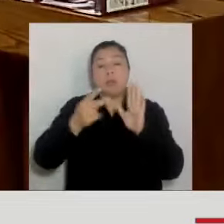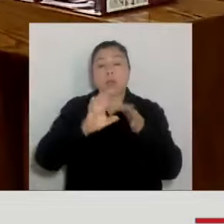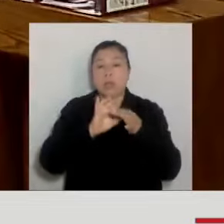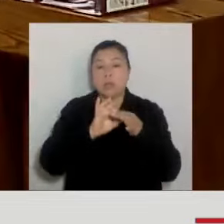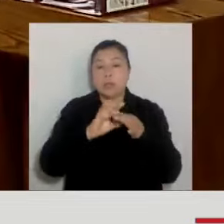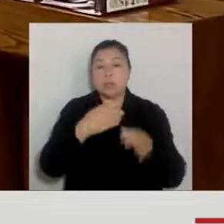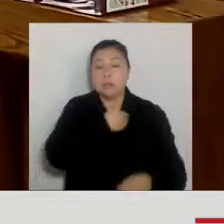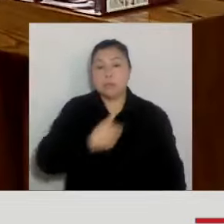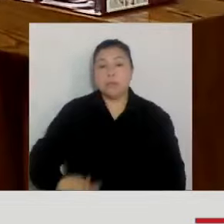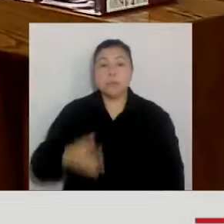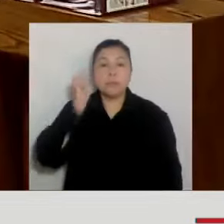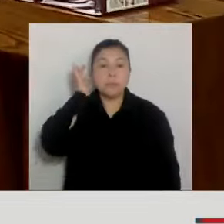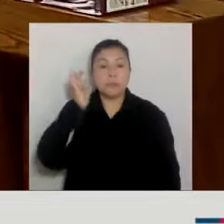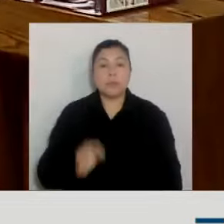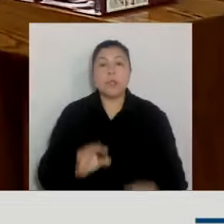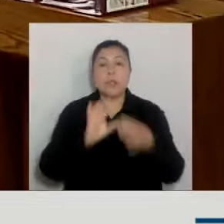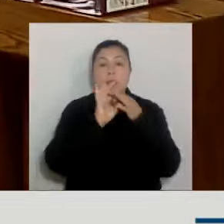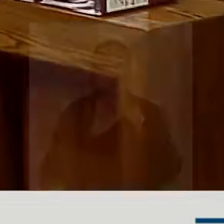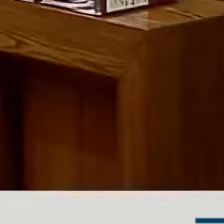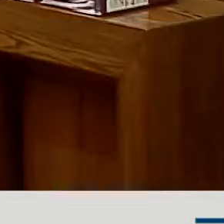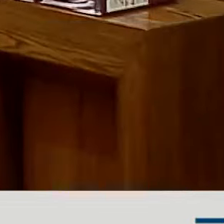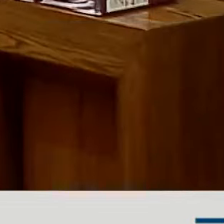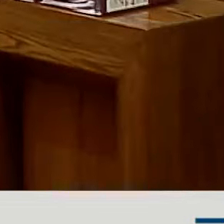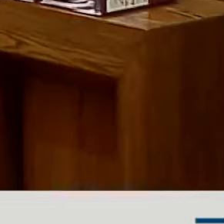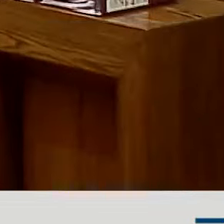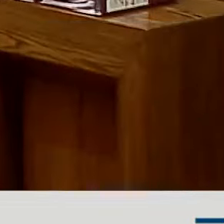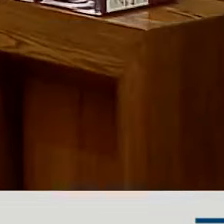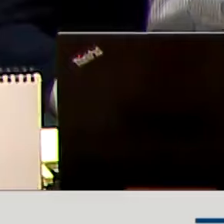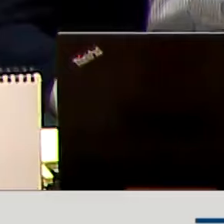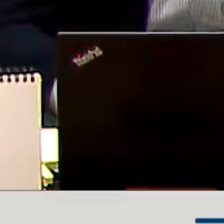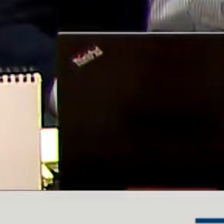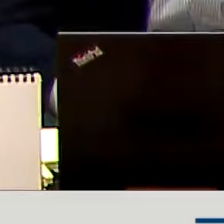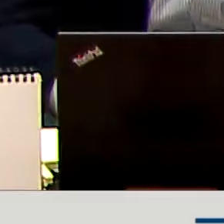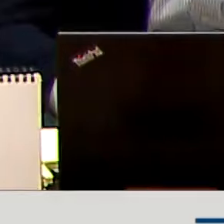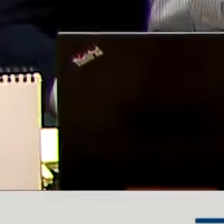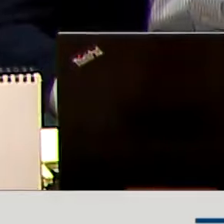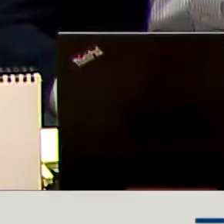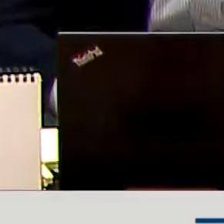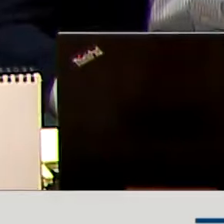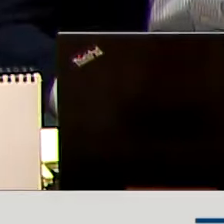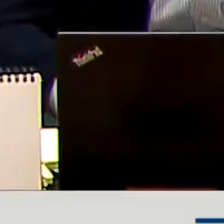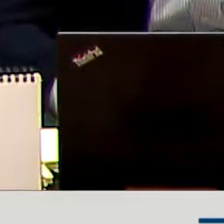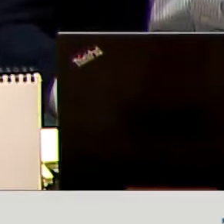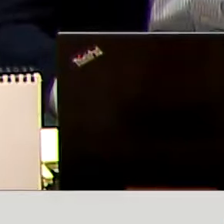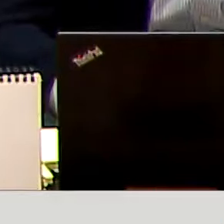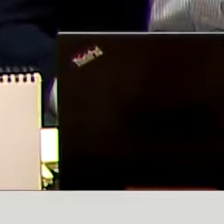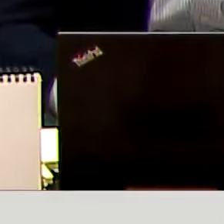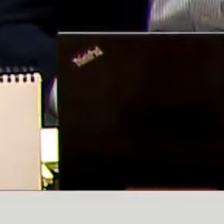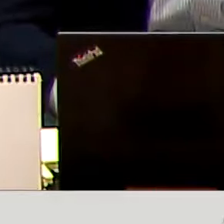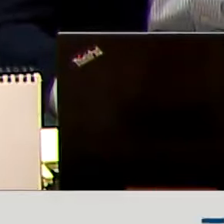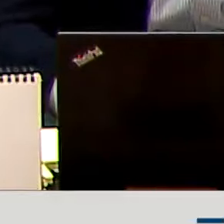presidenta Gracias diputado tiene la palabra el diputado Jaime sáez Y luego el diputado Jaime